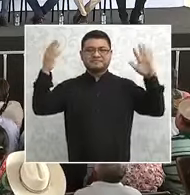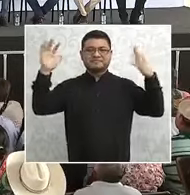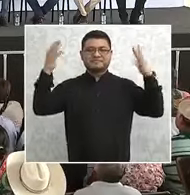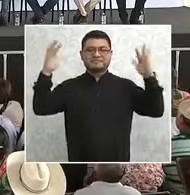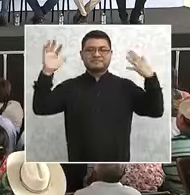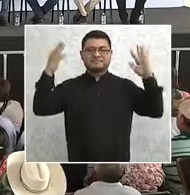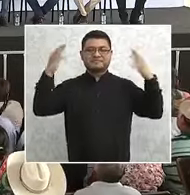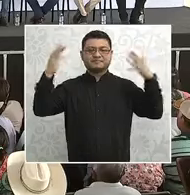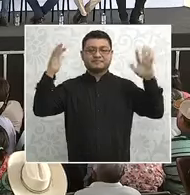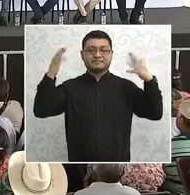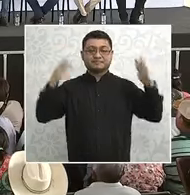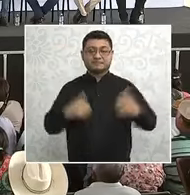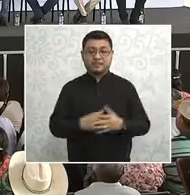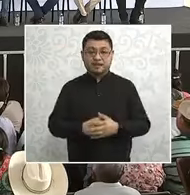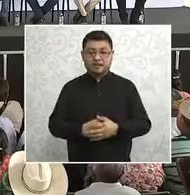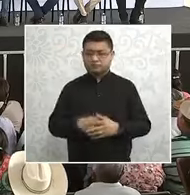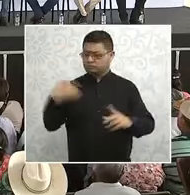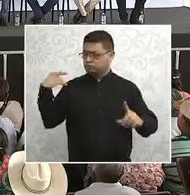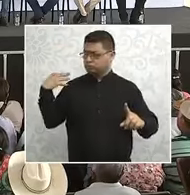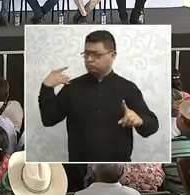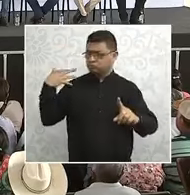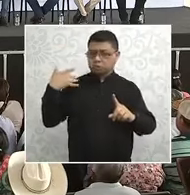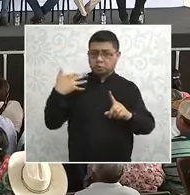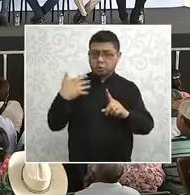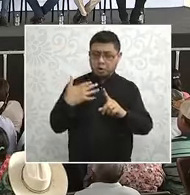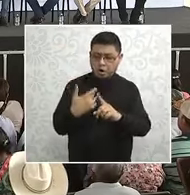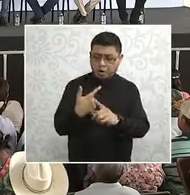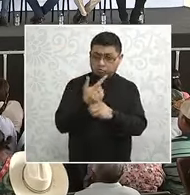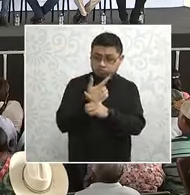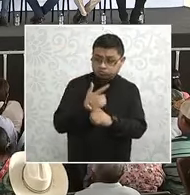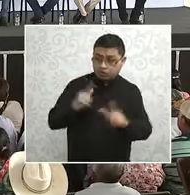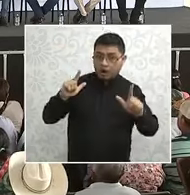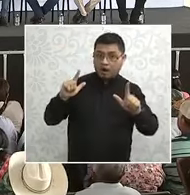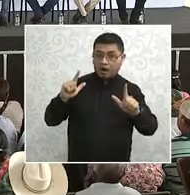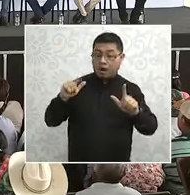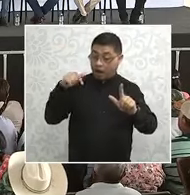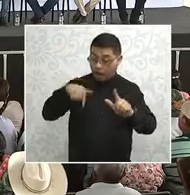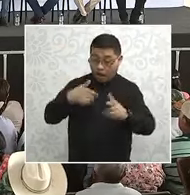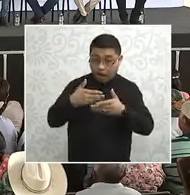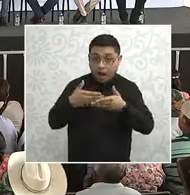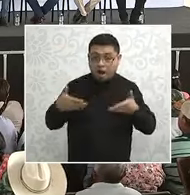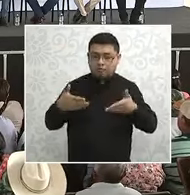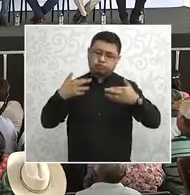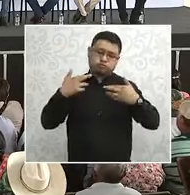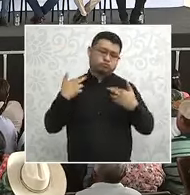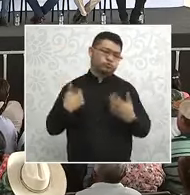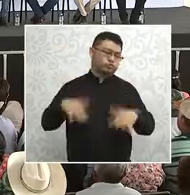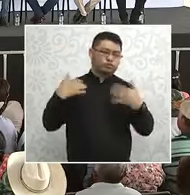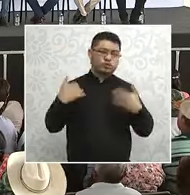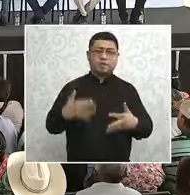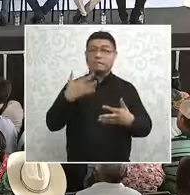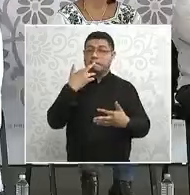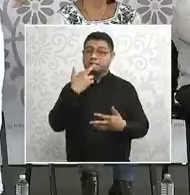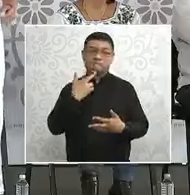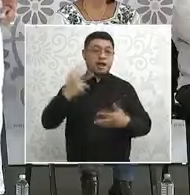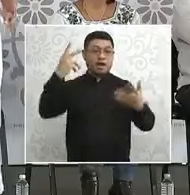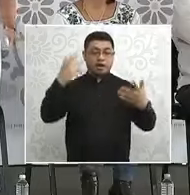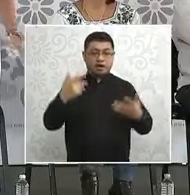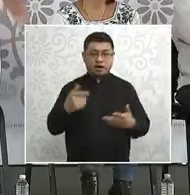nunca tan Libre como ahora dijiste el otro día y sí qué mejor expresión de libertad y de